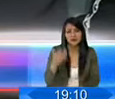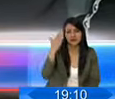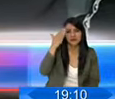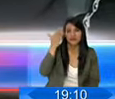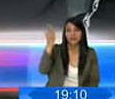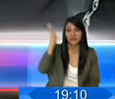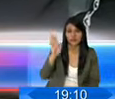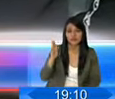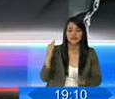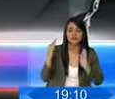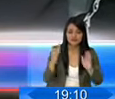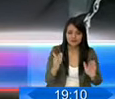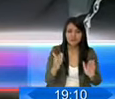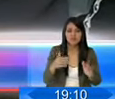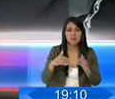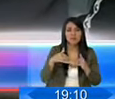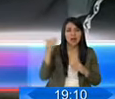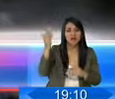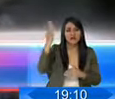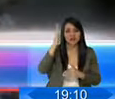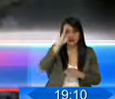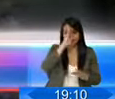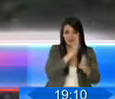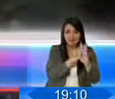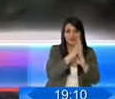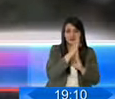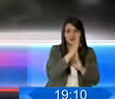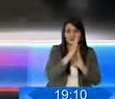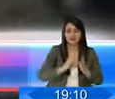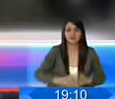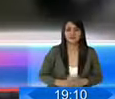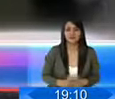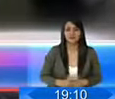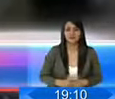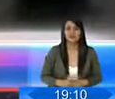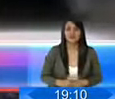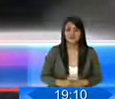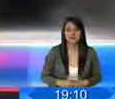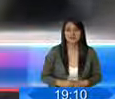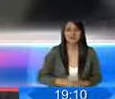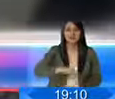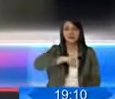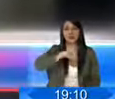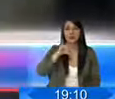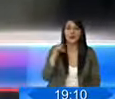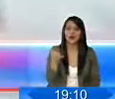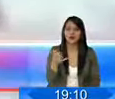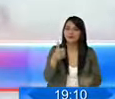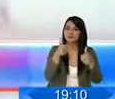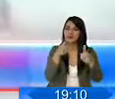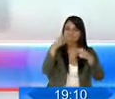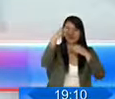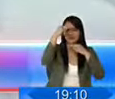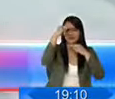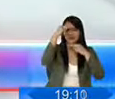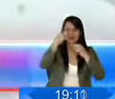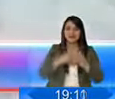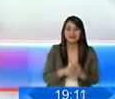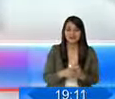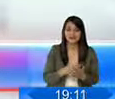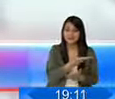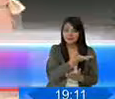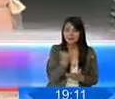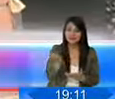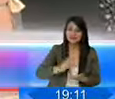les va a proveer de más porque Dios es tan fiel. Así es, este jueves tenemos muy buenas noticias. Gracias a